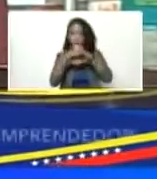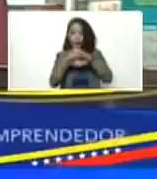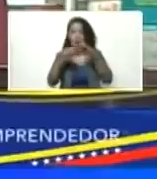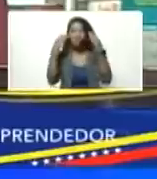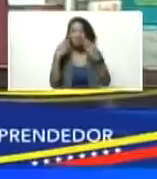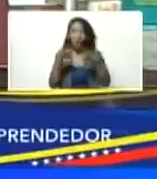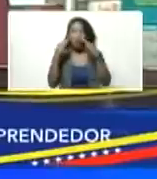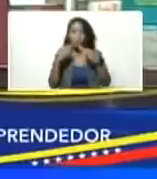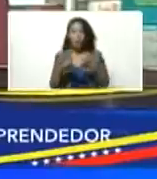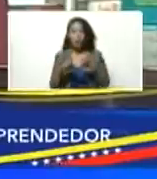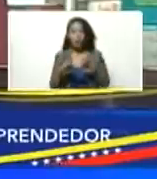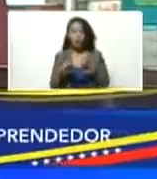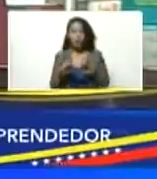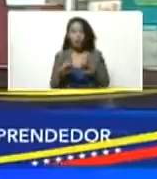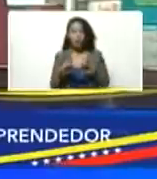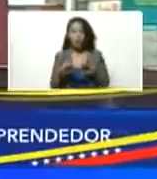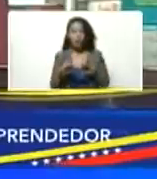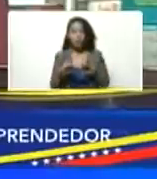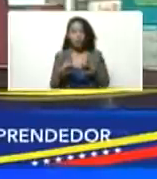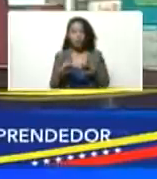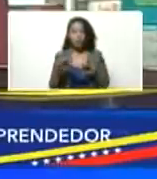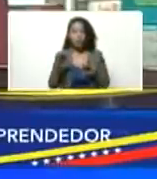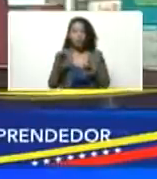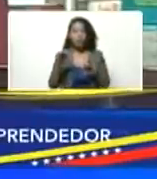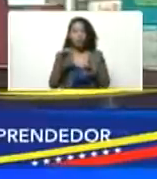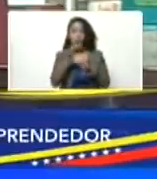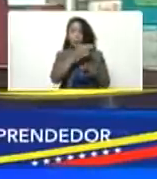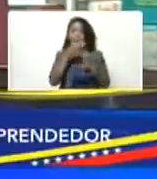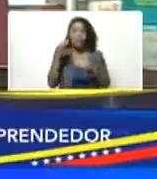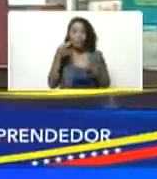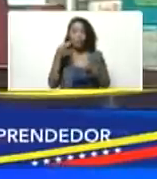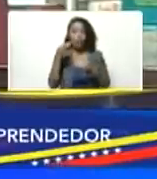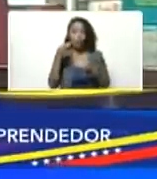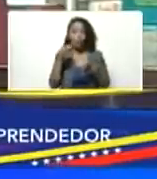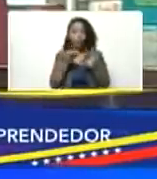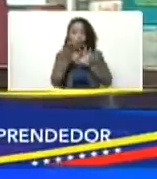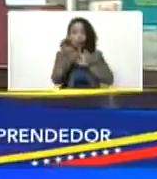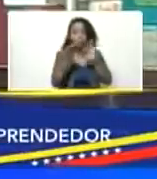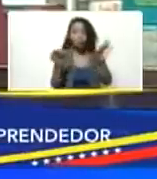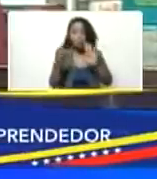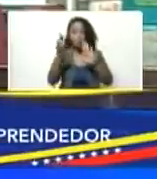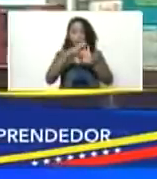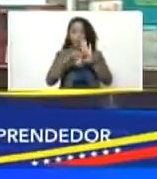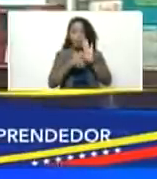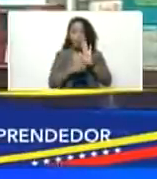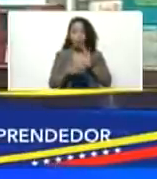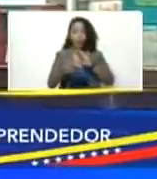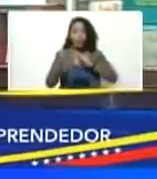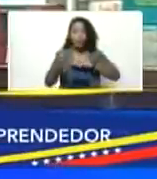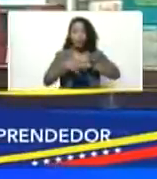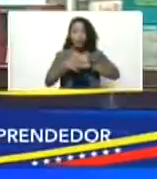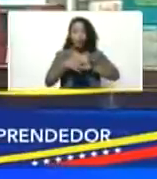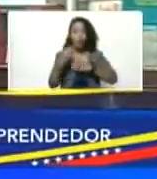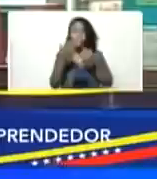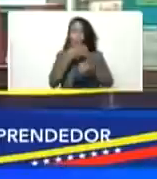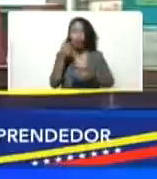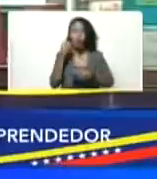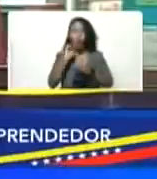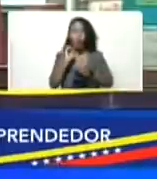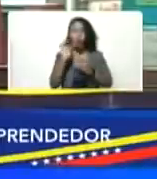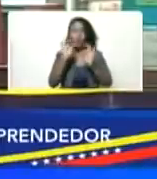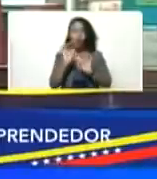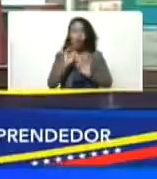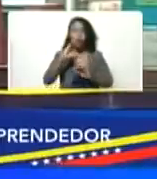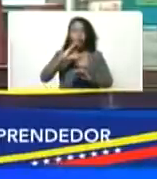Normalización, Calidad, Metrología y Reglamentos Técnicos, mejor conocido como